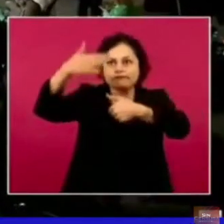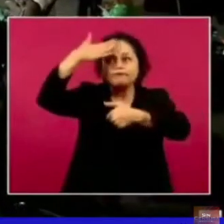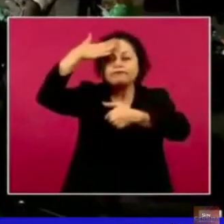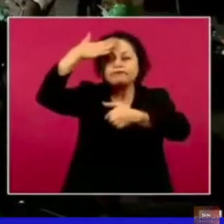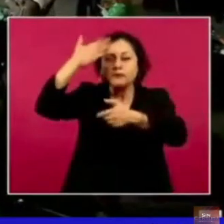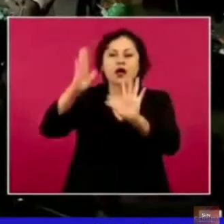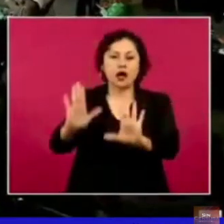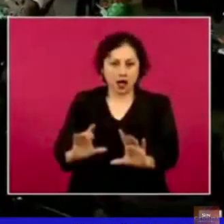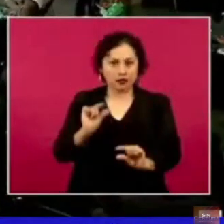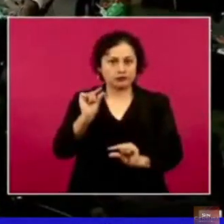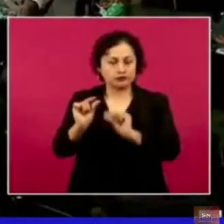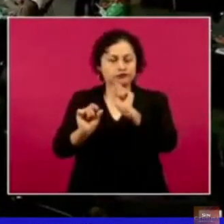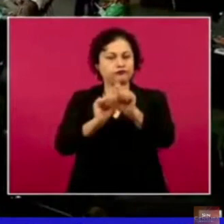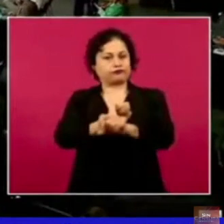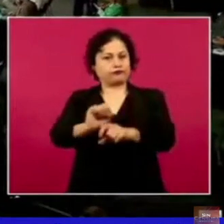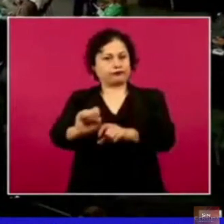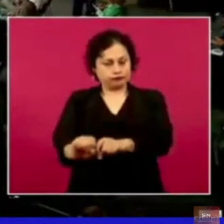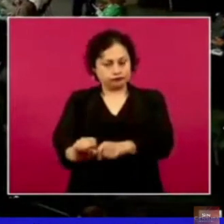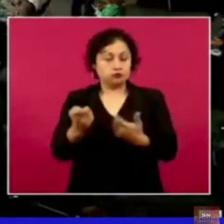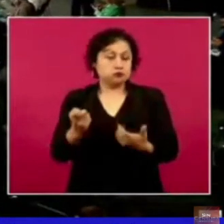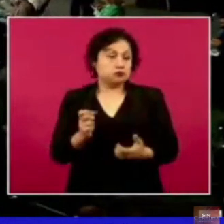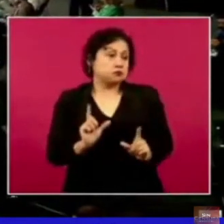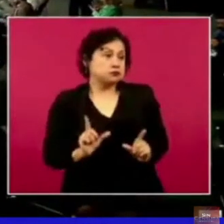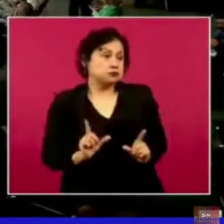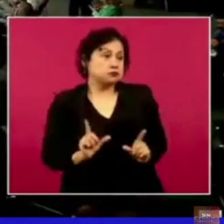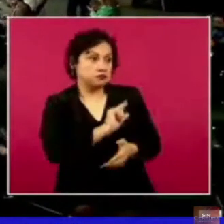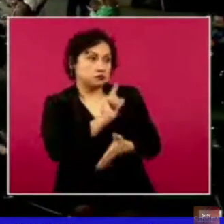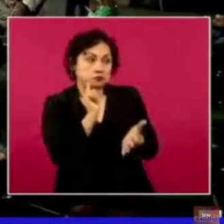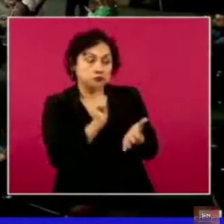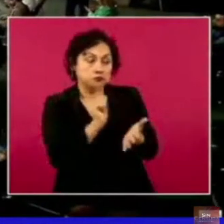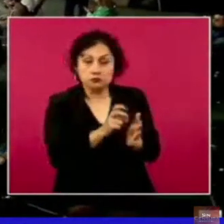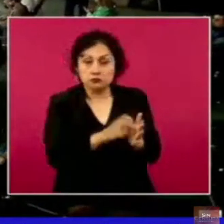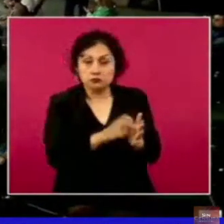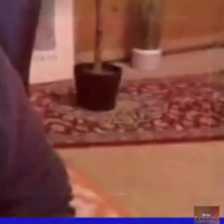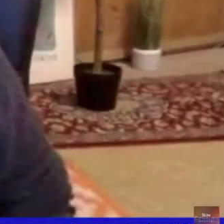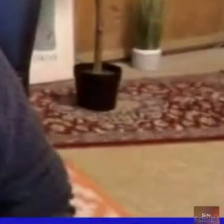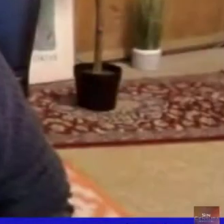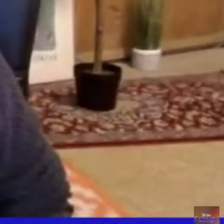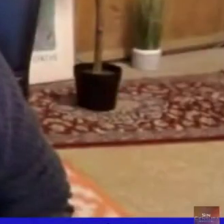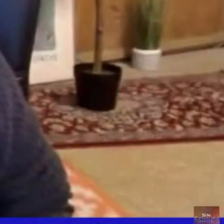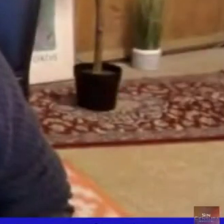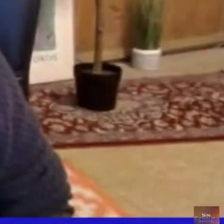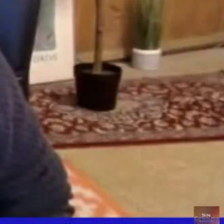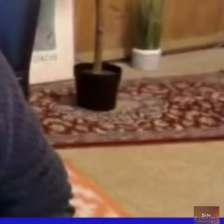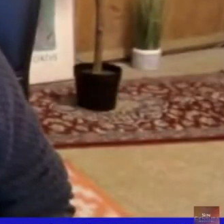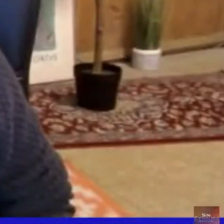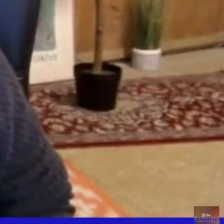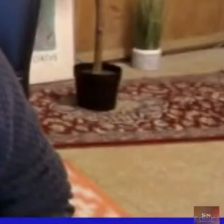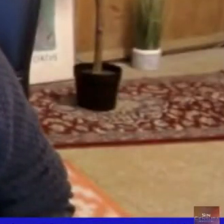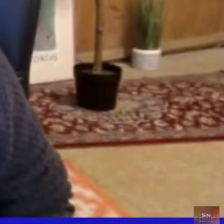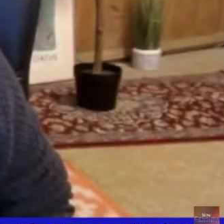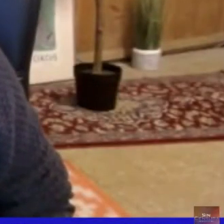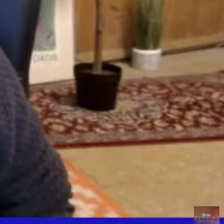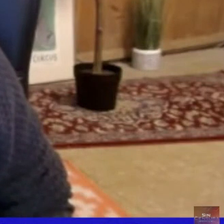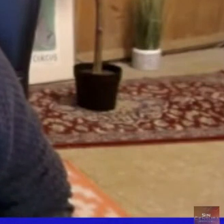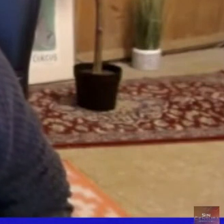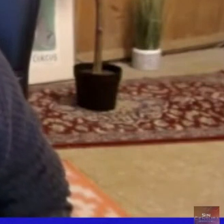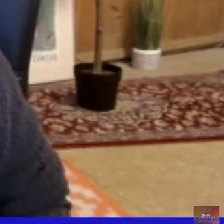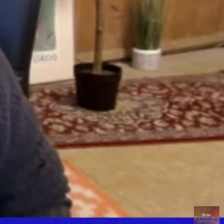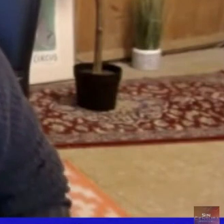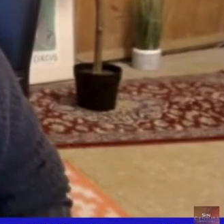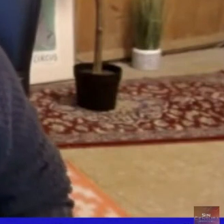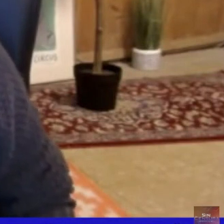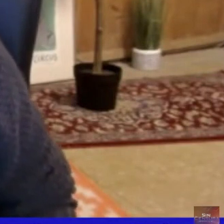contiene la reforma electoral, siempre sí. Dice Rubén Nolasco en nuestros chats, ¿ya están a gusto?